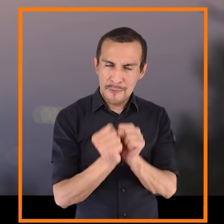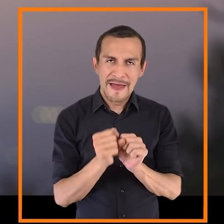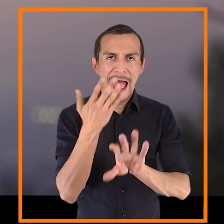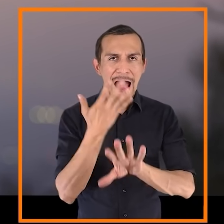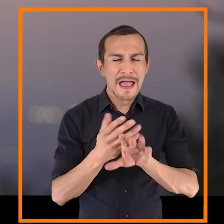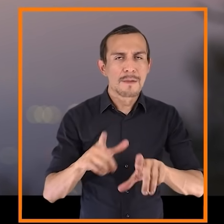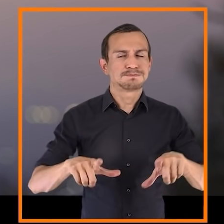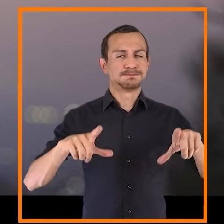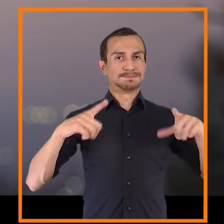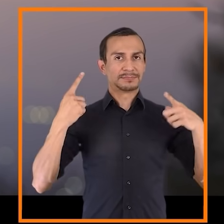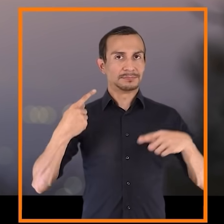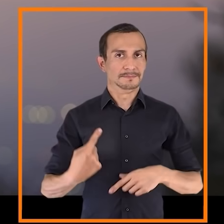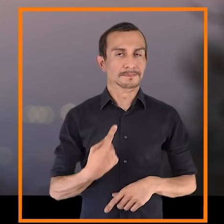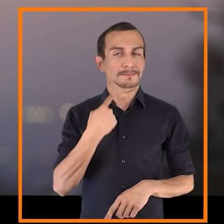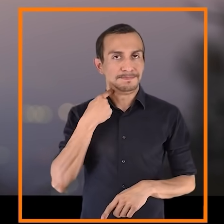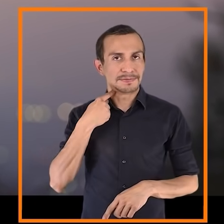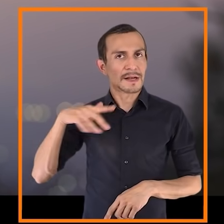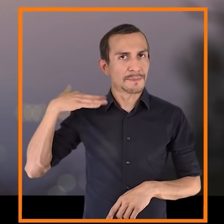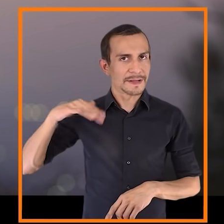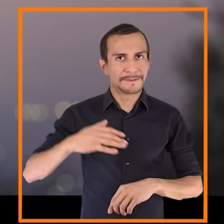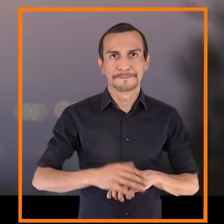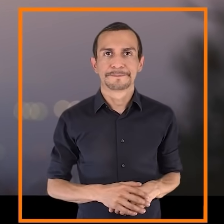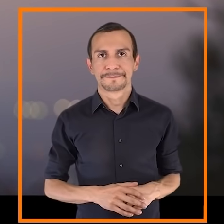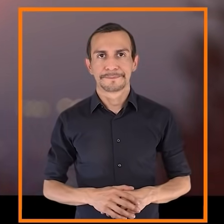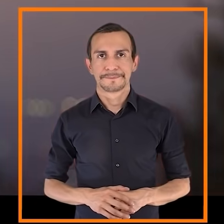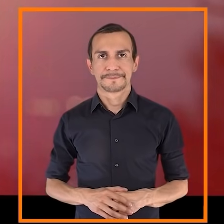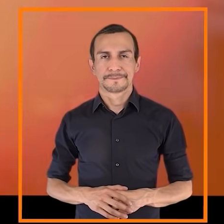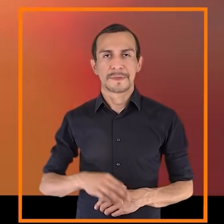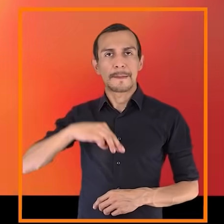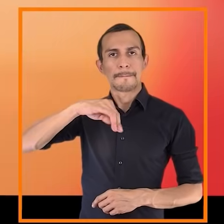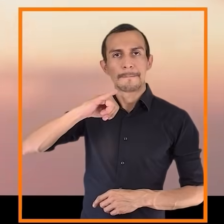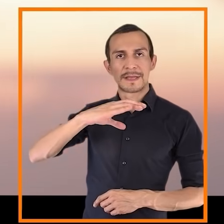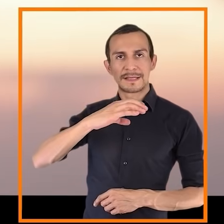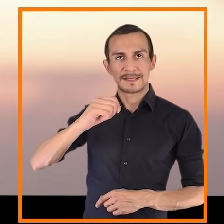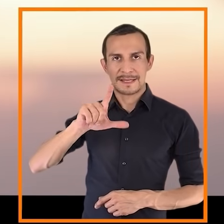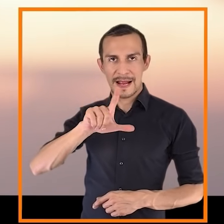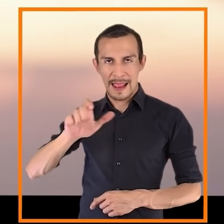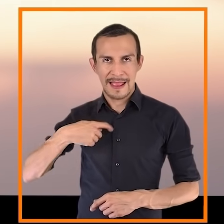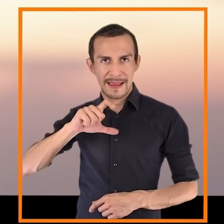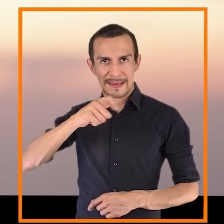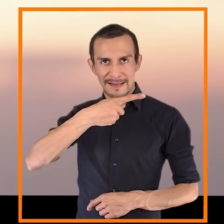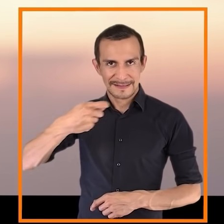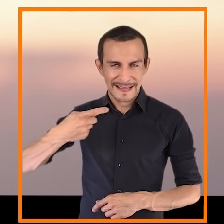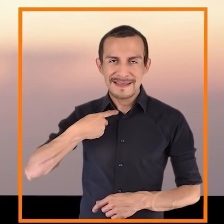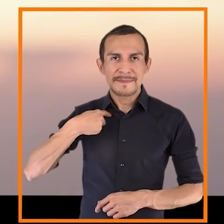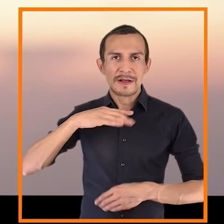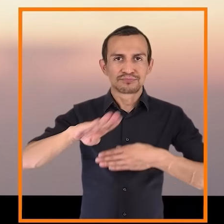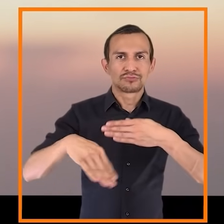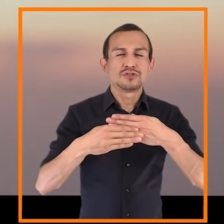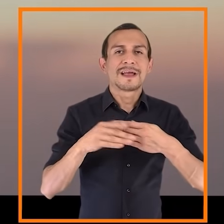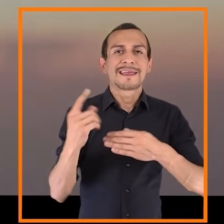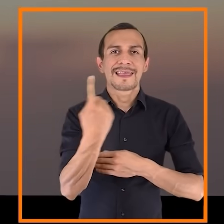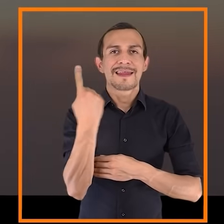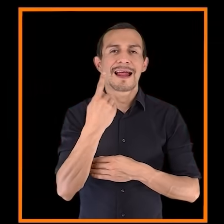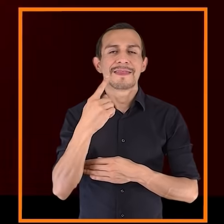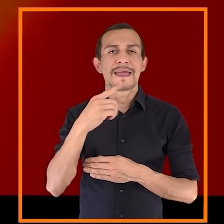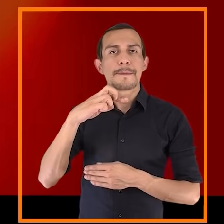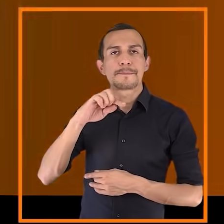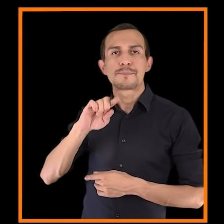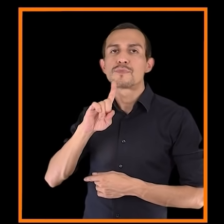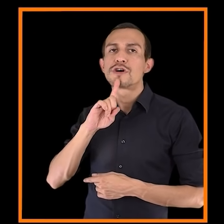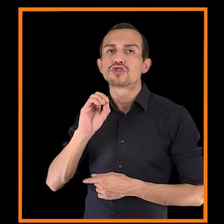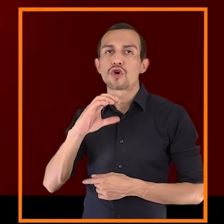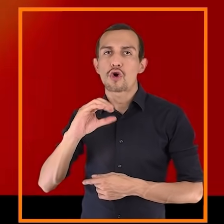puedan tener algún impacto relevante. Michelle Prater, G100 y subgerente general de